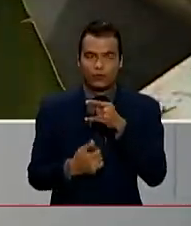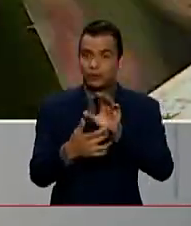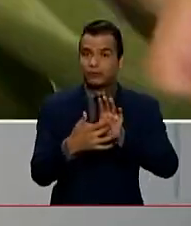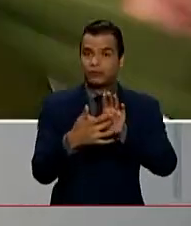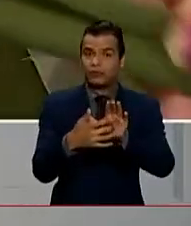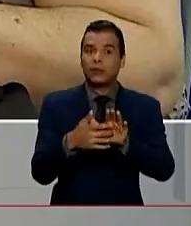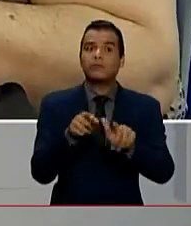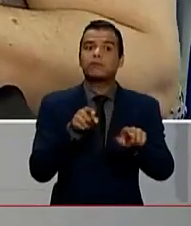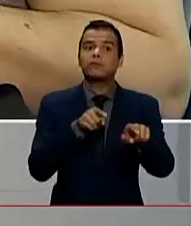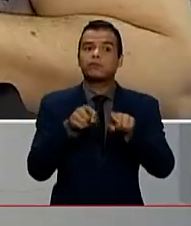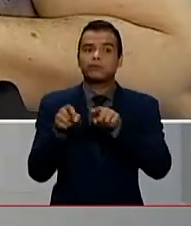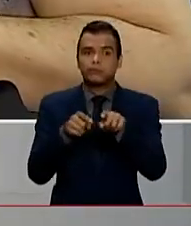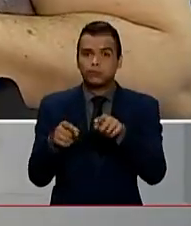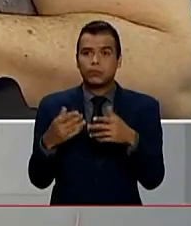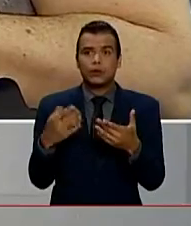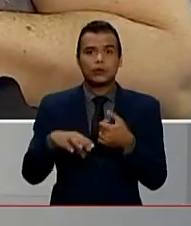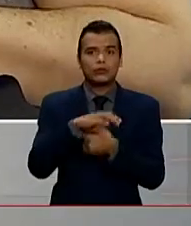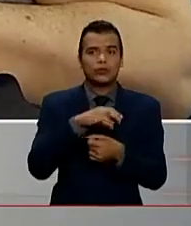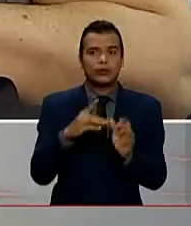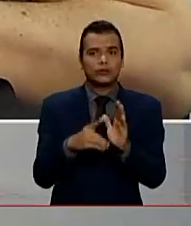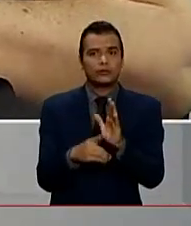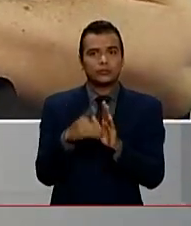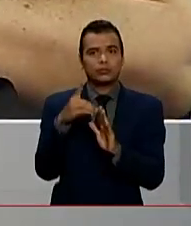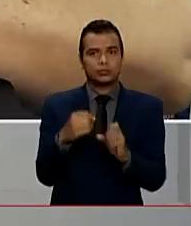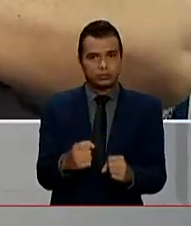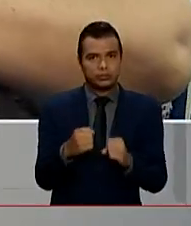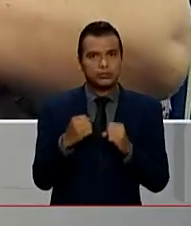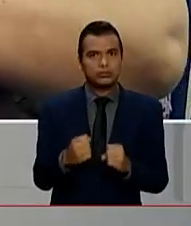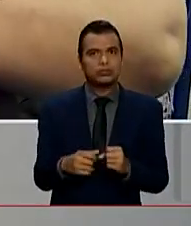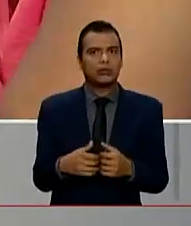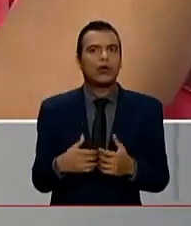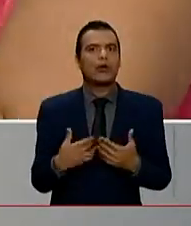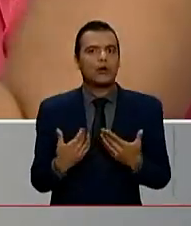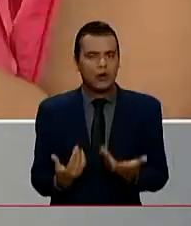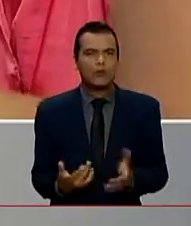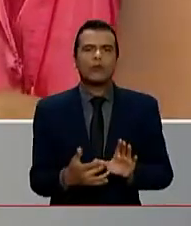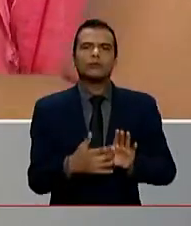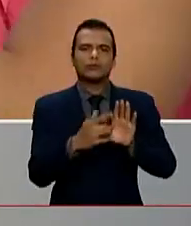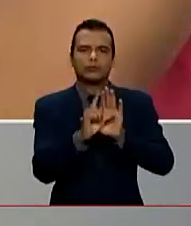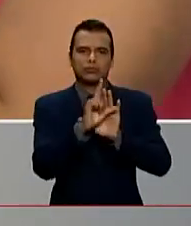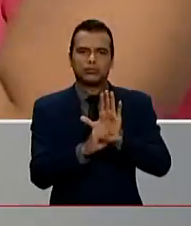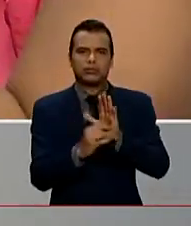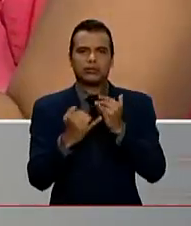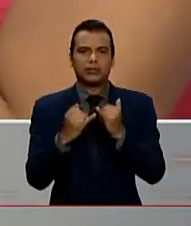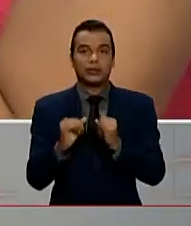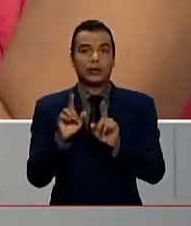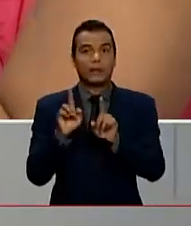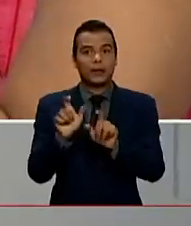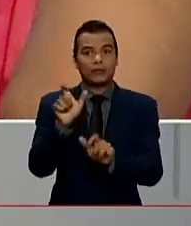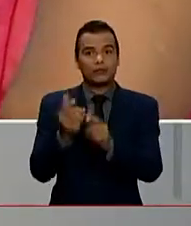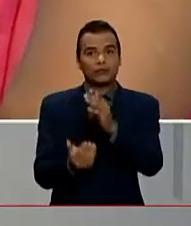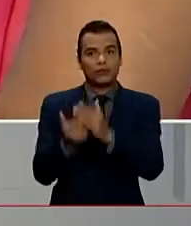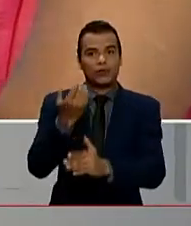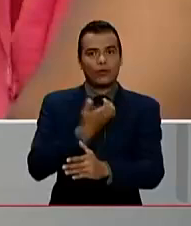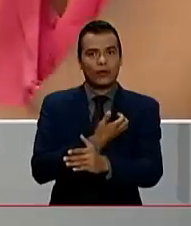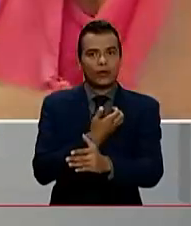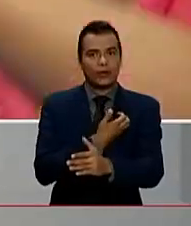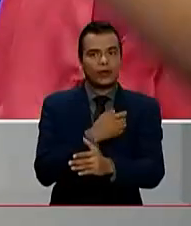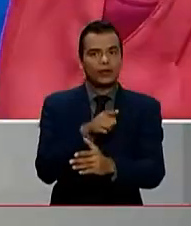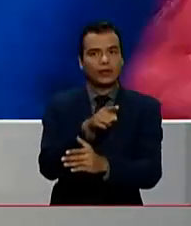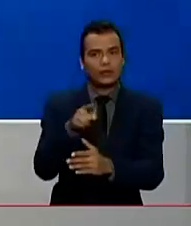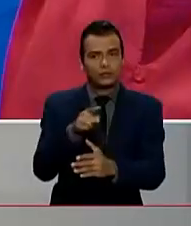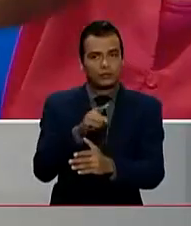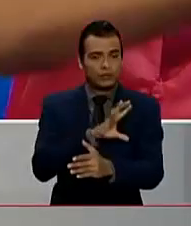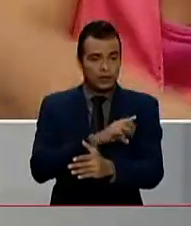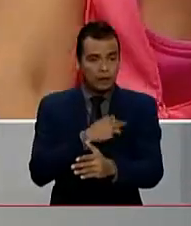desarrollo. Infortunadamente, Cali no salió bien librada en los resultados que plantean los retos para los próximos mandatarios locales.